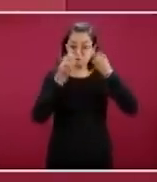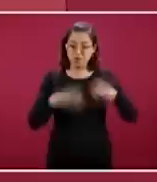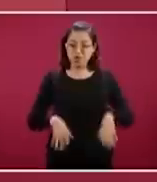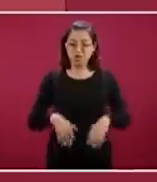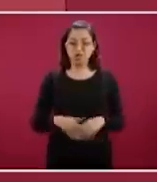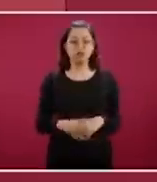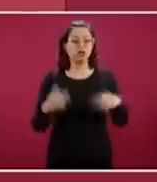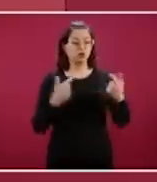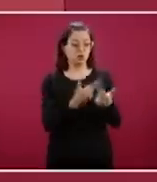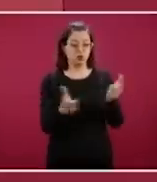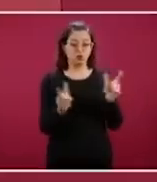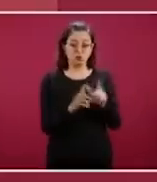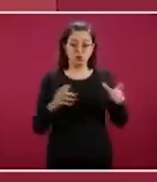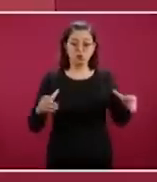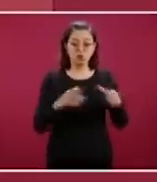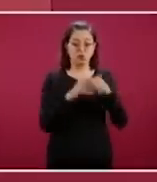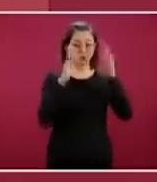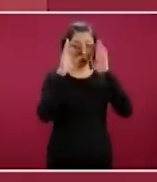grupos conservadores,